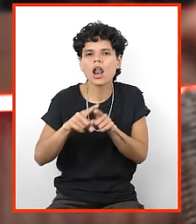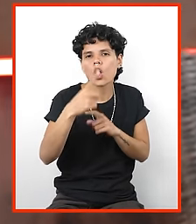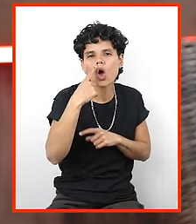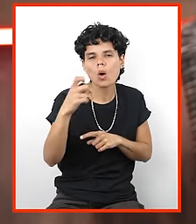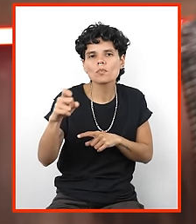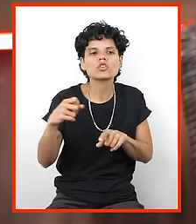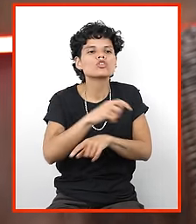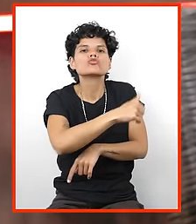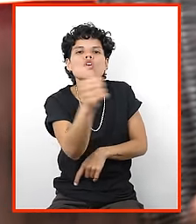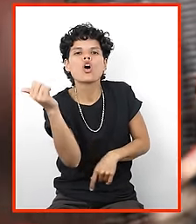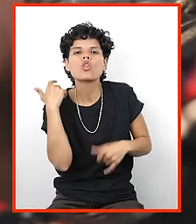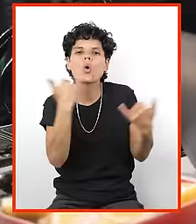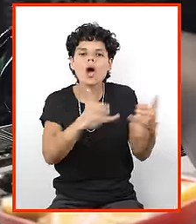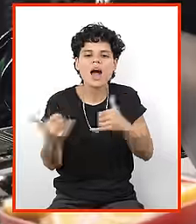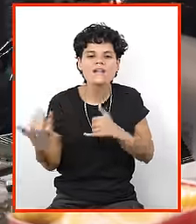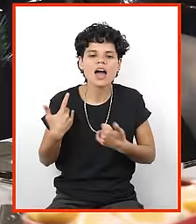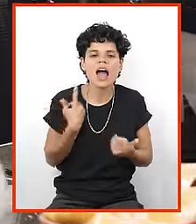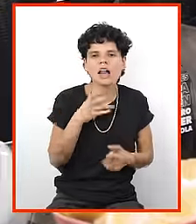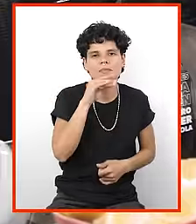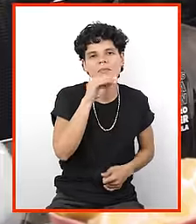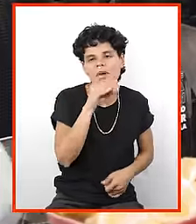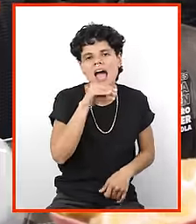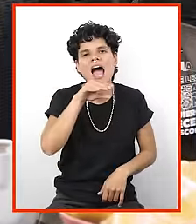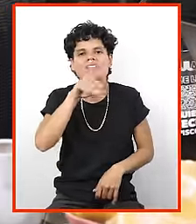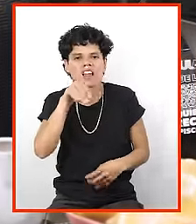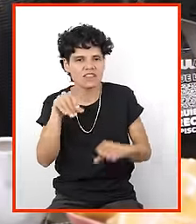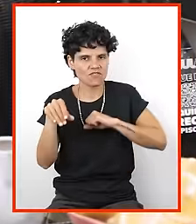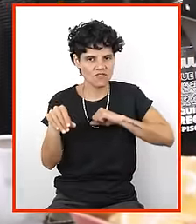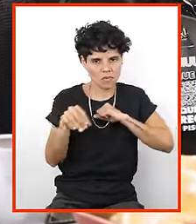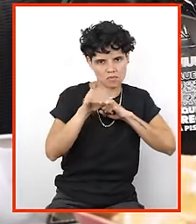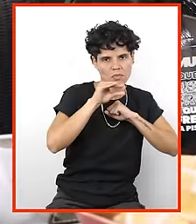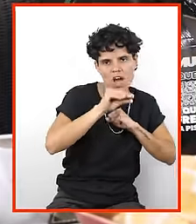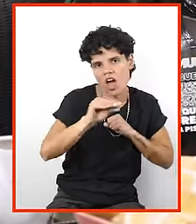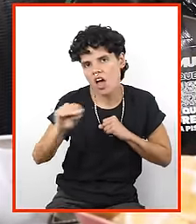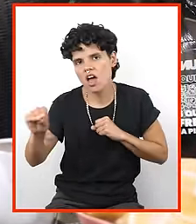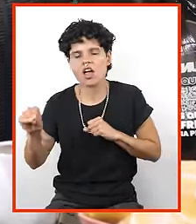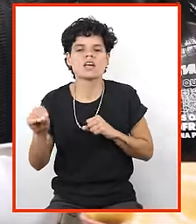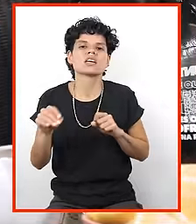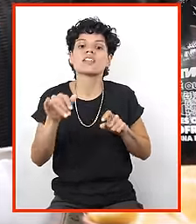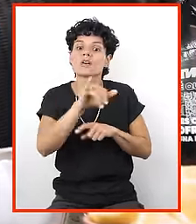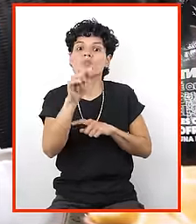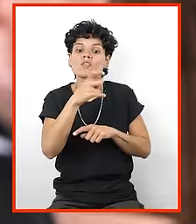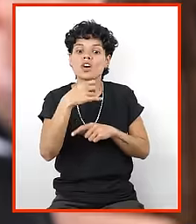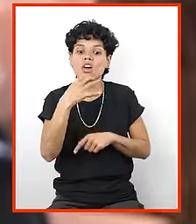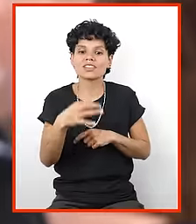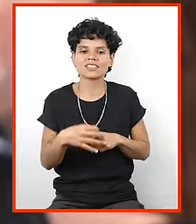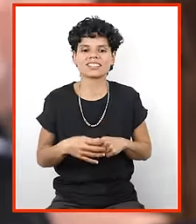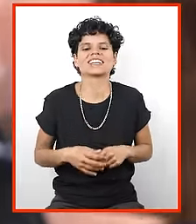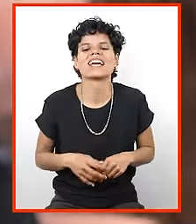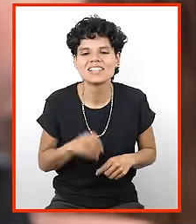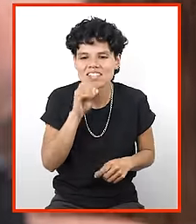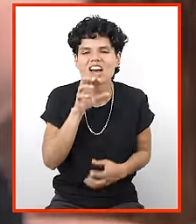Y jugaban a hablar así, jugaban a tirarse el flato todo. Claro. Y ella y cuando lo contó después, la supe.